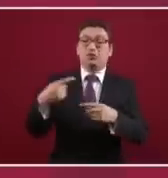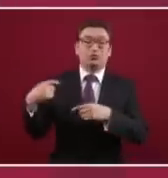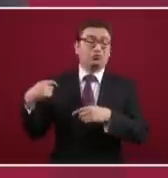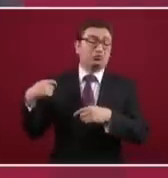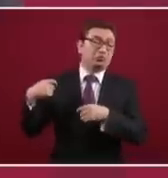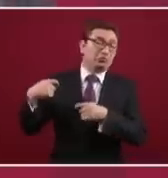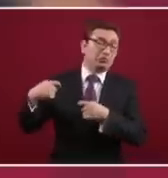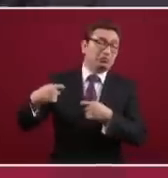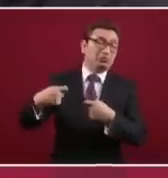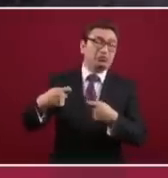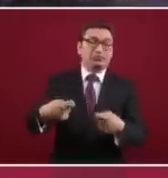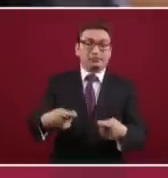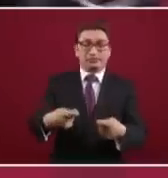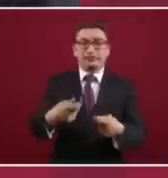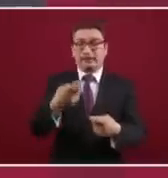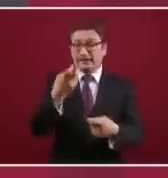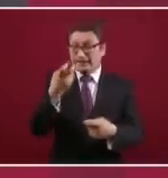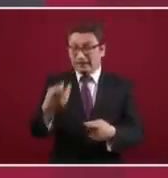y eso tiene que